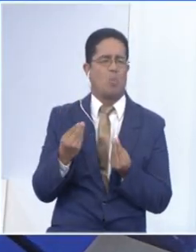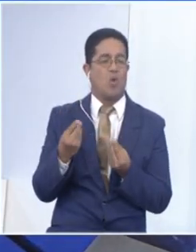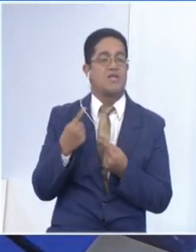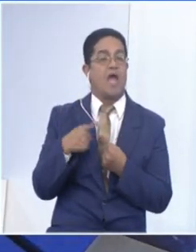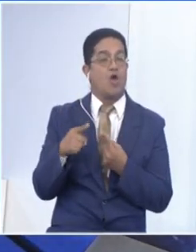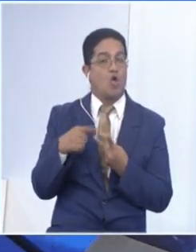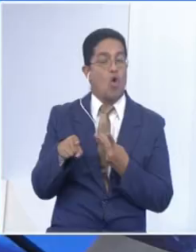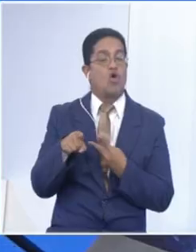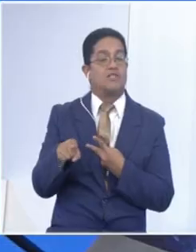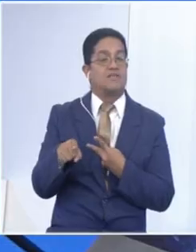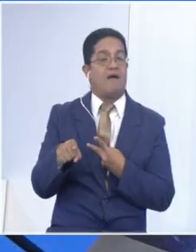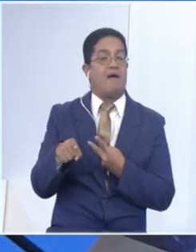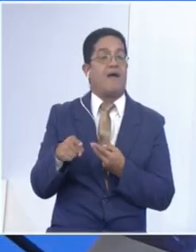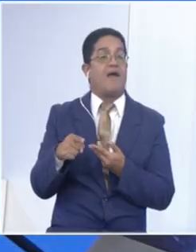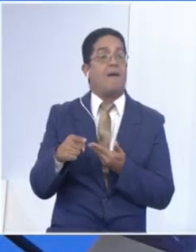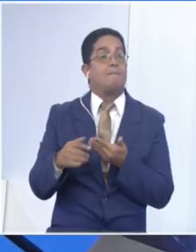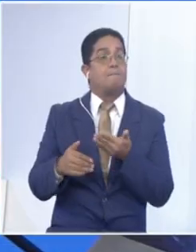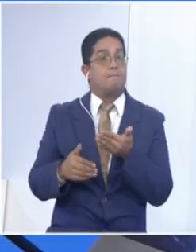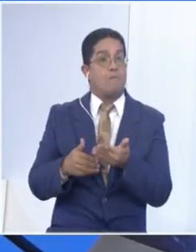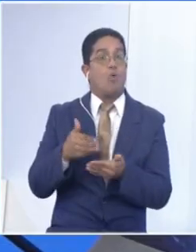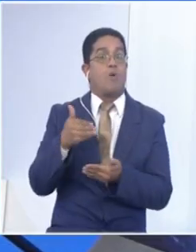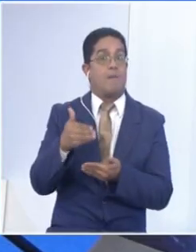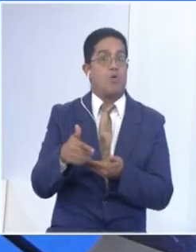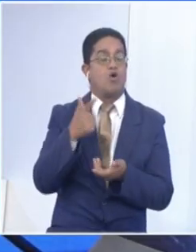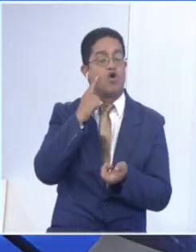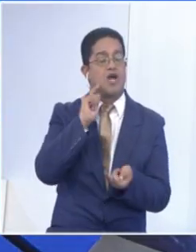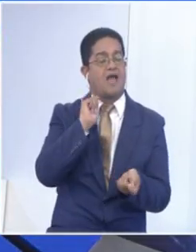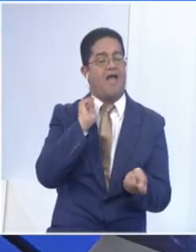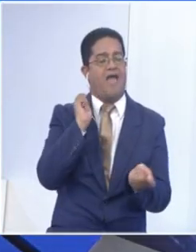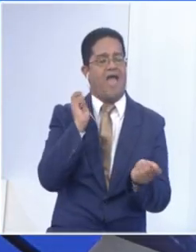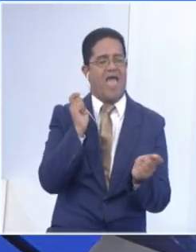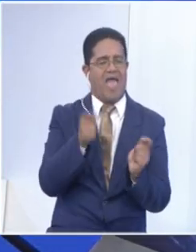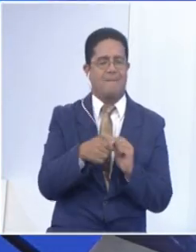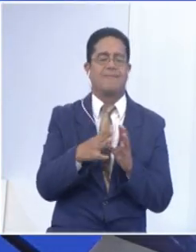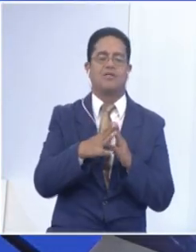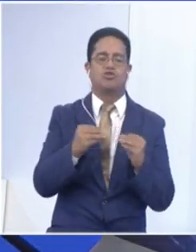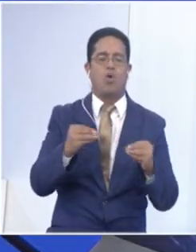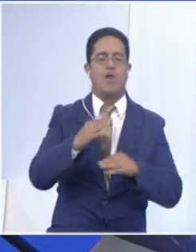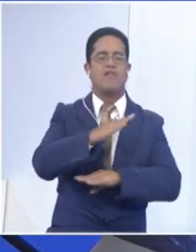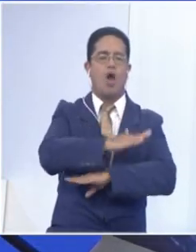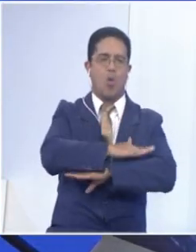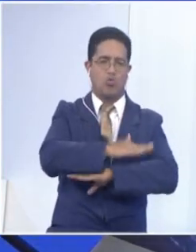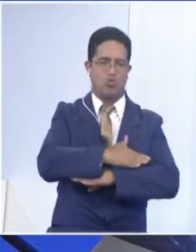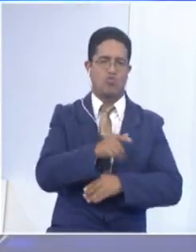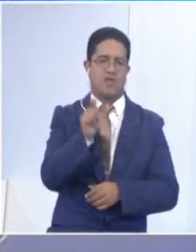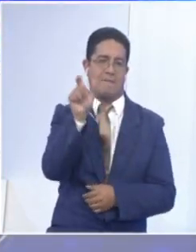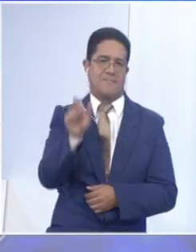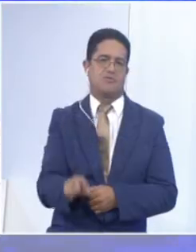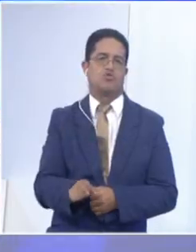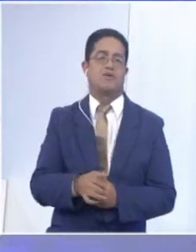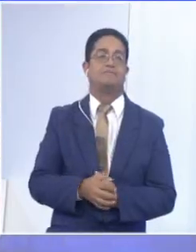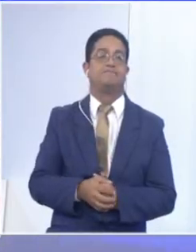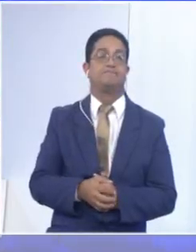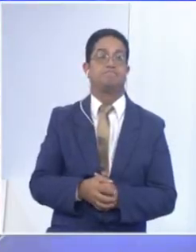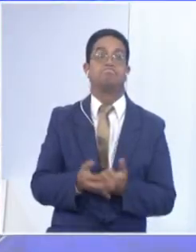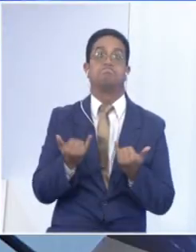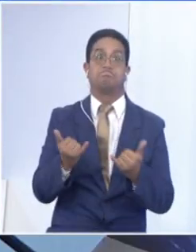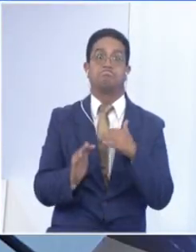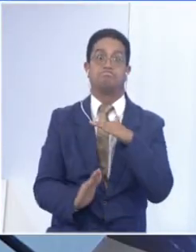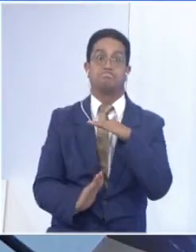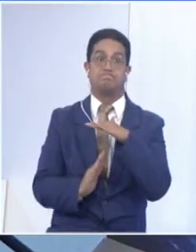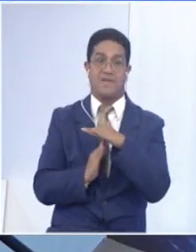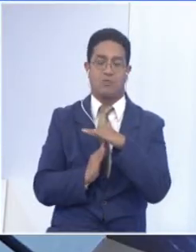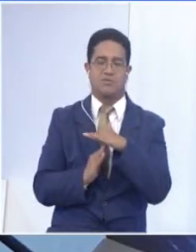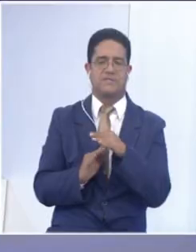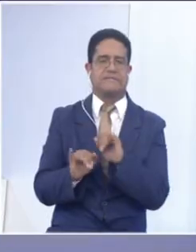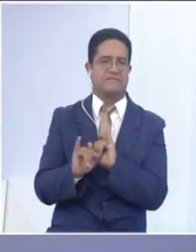que van combinándose y van alterando toda la conducta del manejo del paciente. Así es, doctor. Vamos a irnos a una pausa ya que entendemos